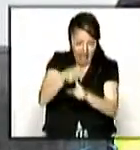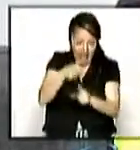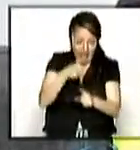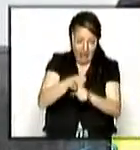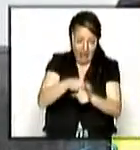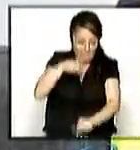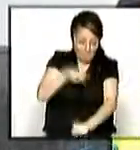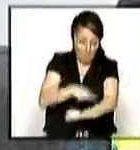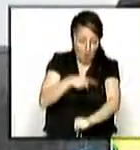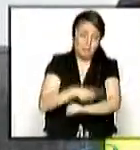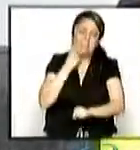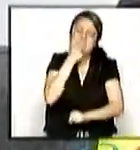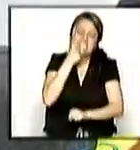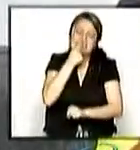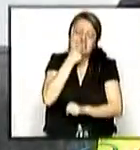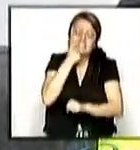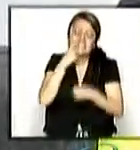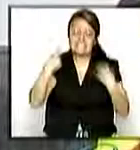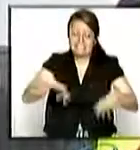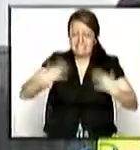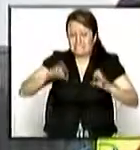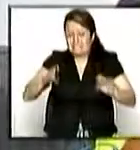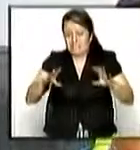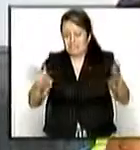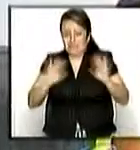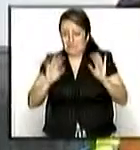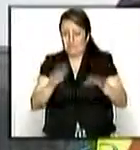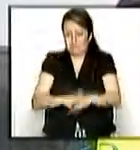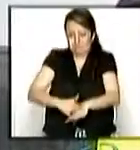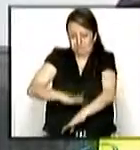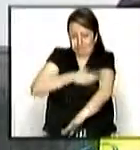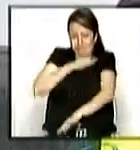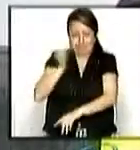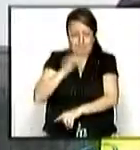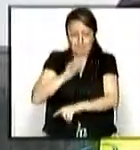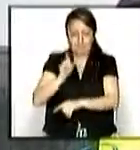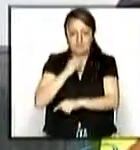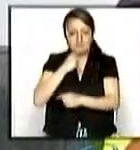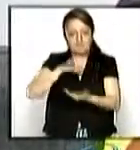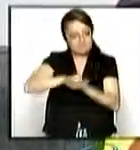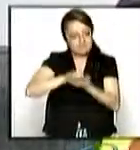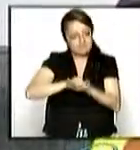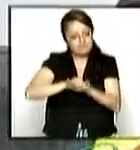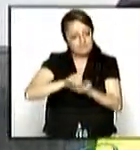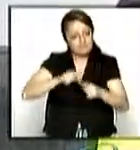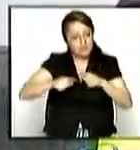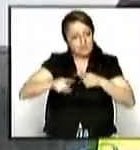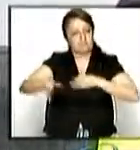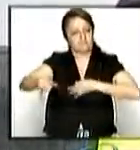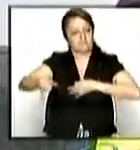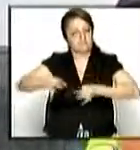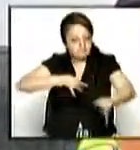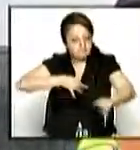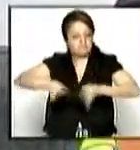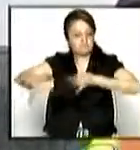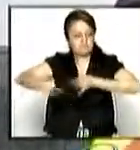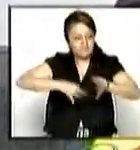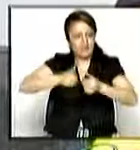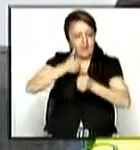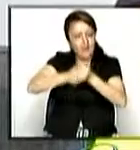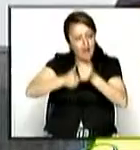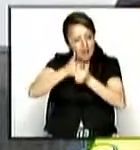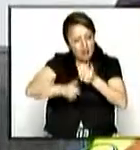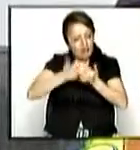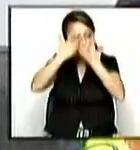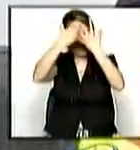cita odontológica. Pero cuando ya llegan, conversamos con ellos, les explicamos de la importancia de cada estructura, de cada